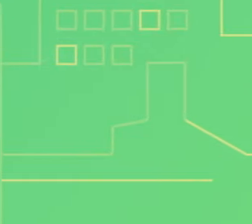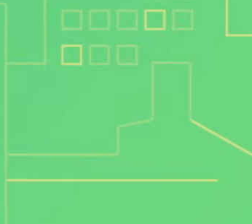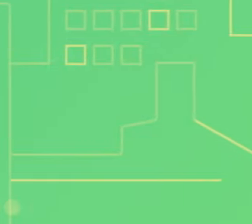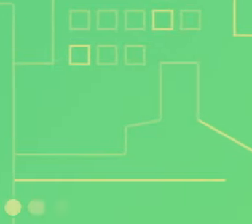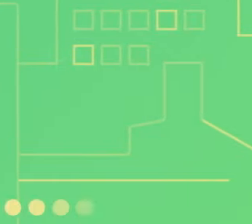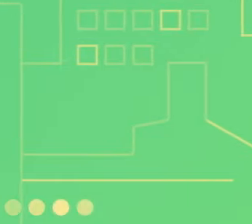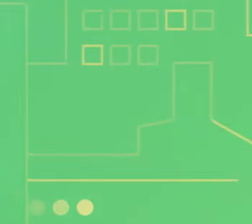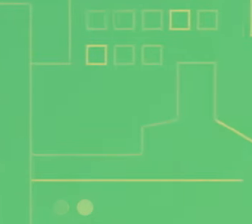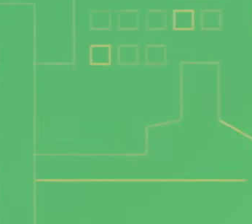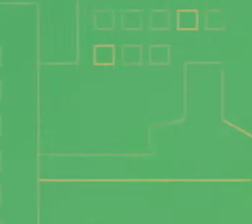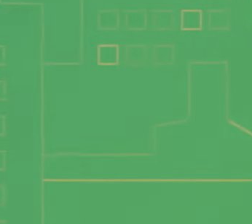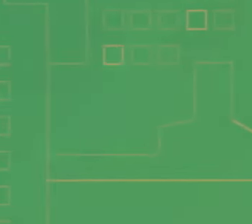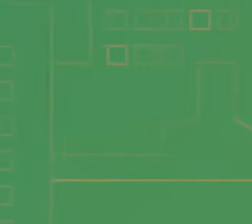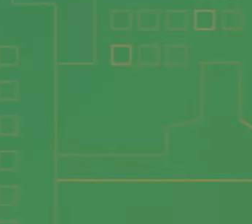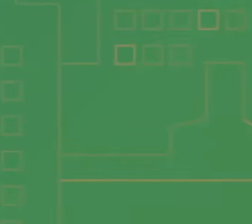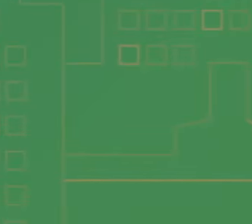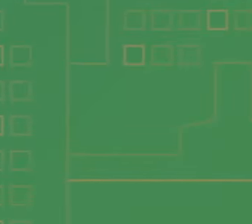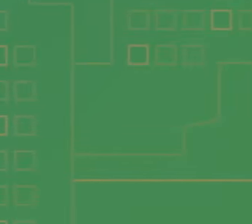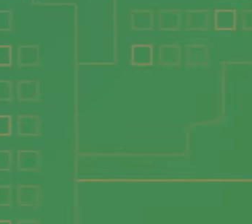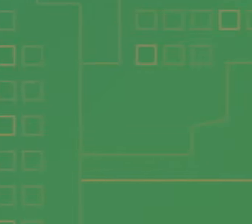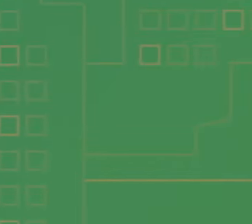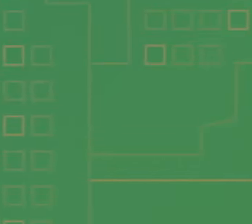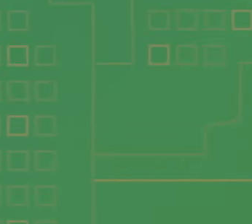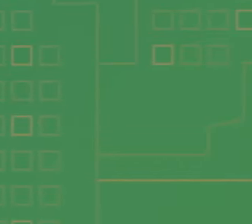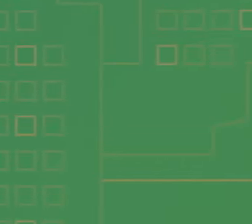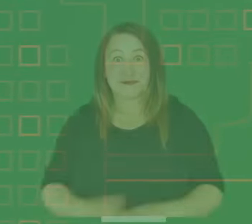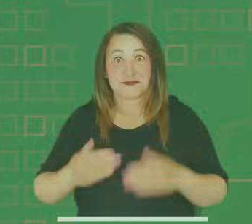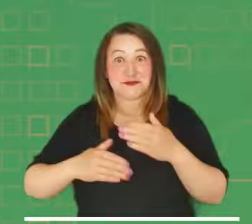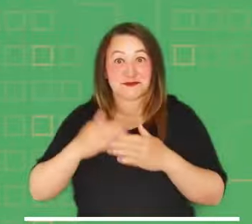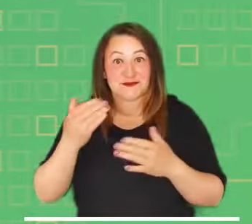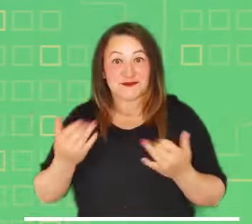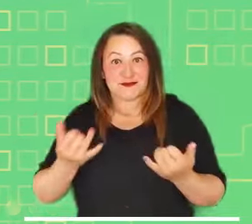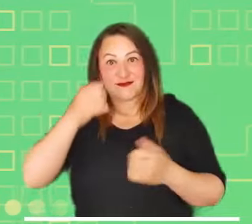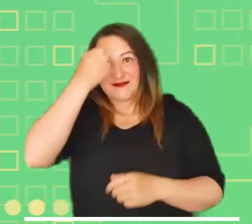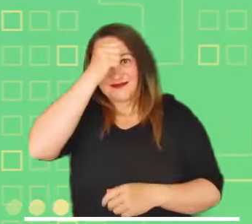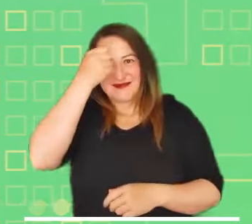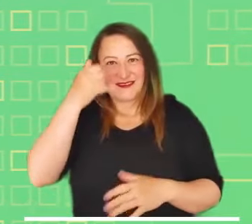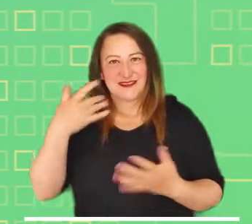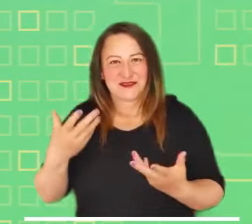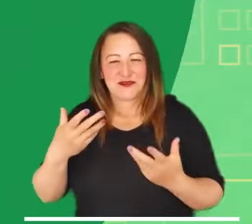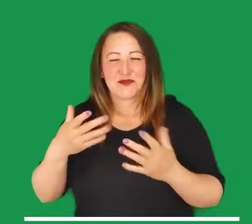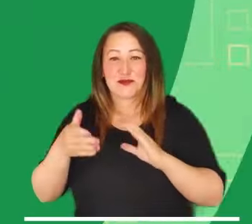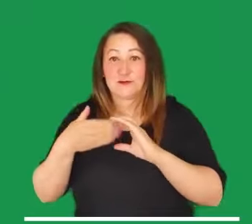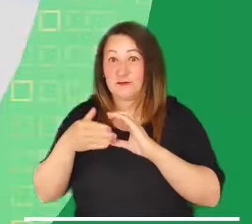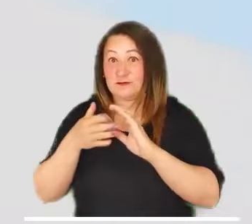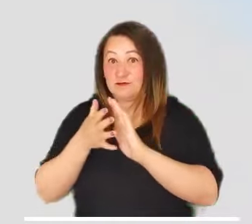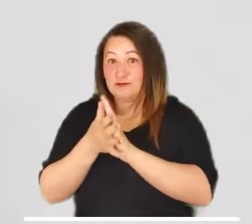Iniciamos este domingo con nuestro recorrido meteorológico de la mañana.